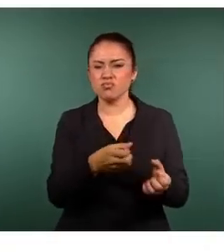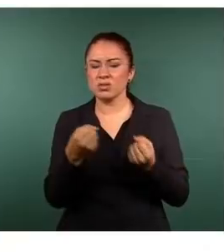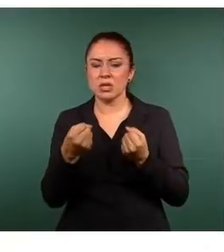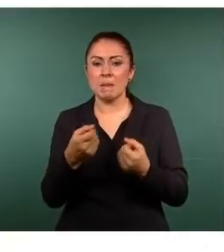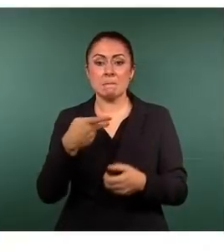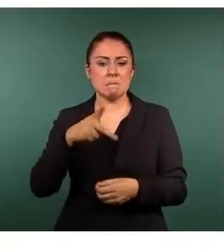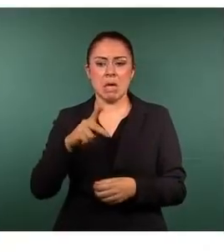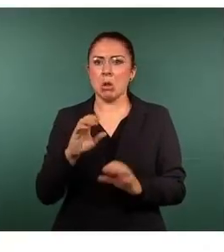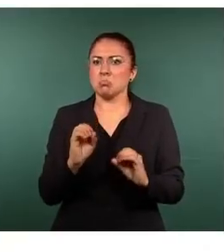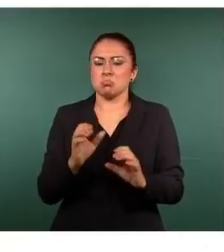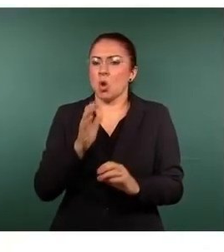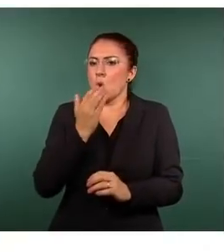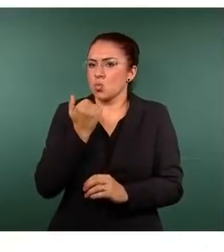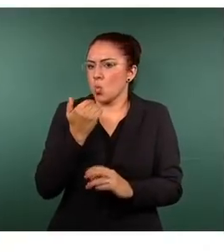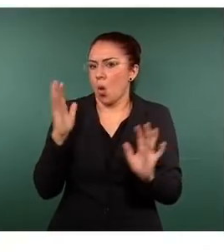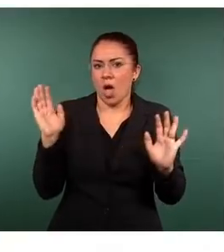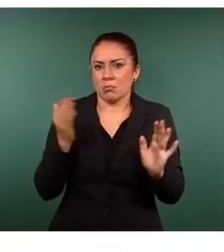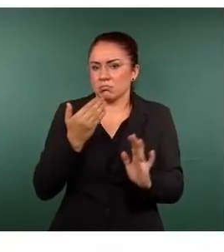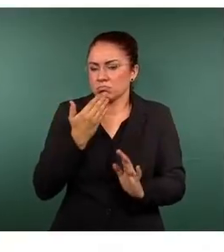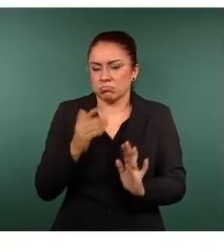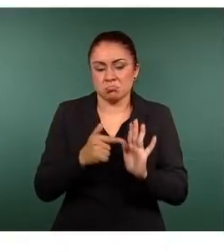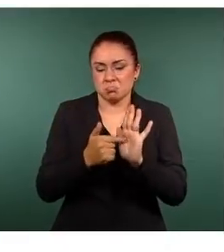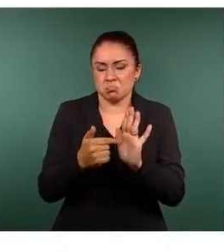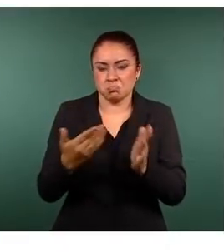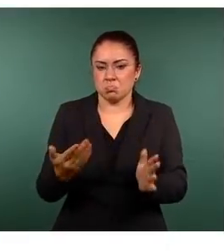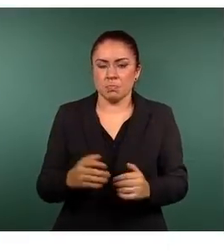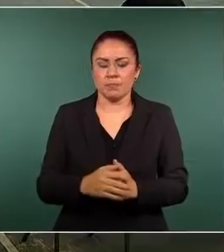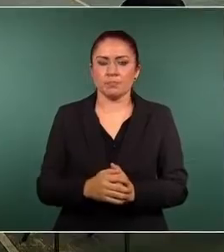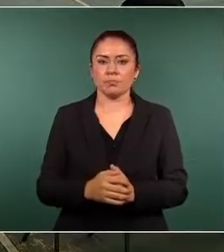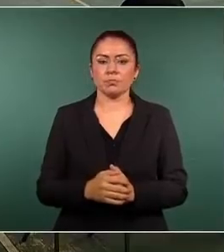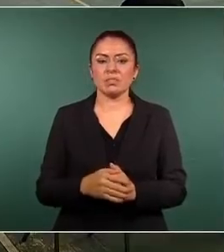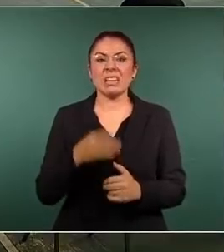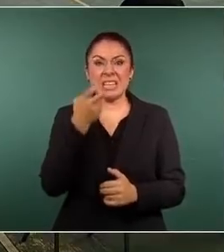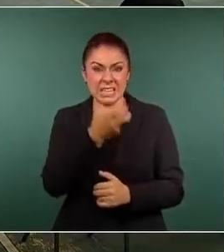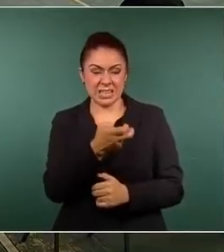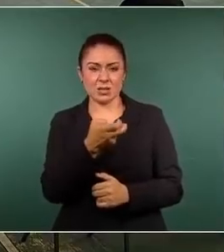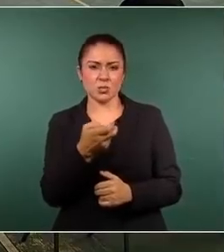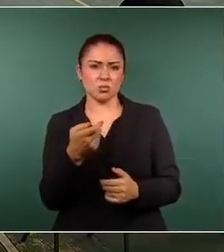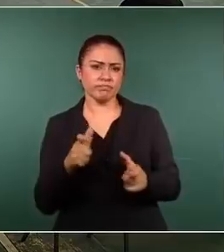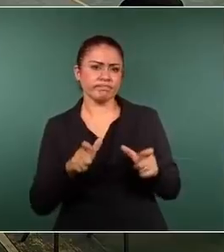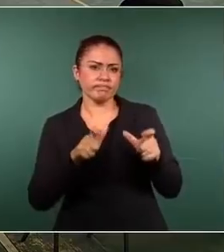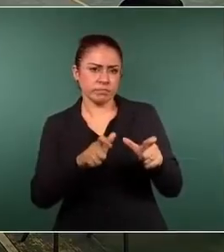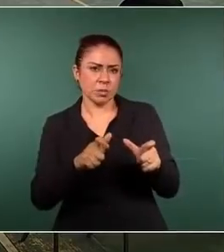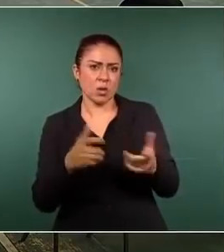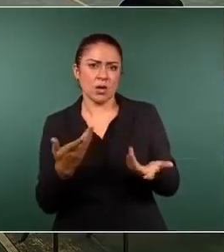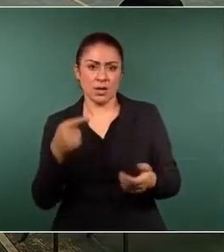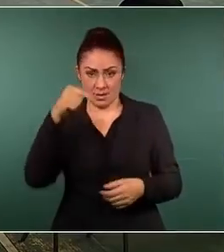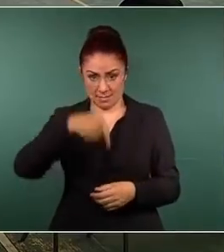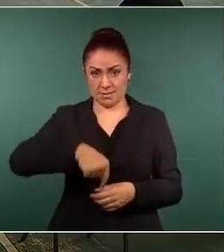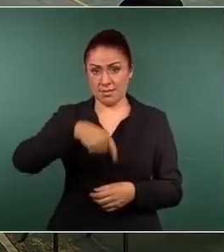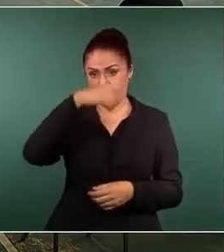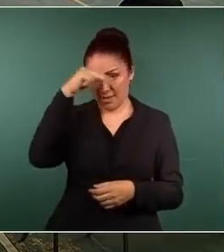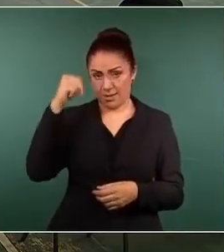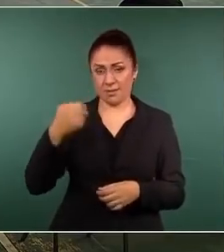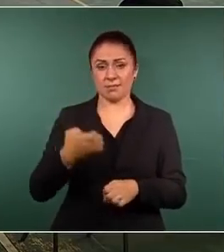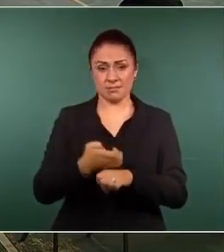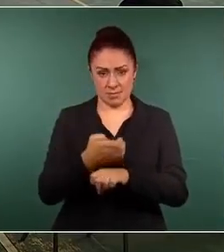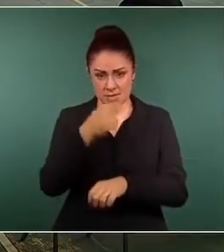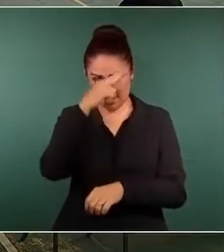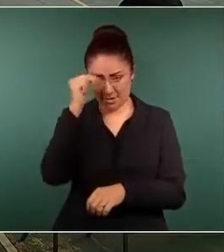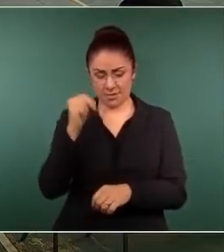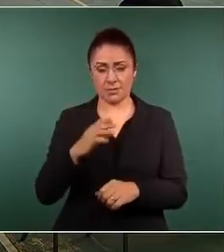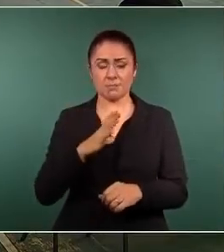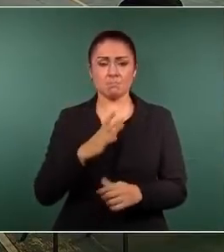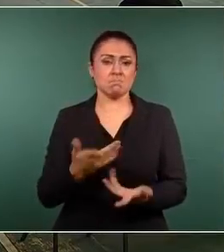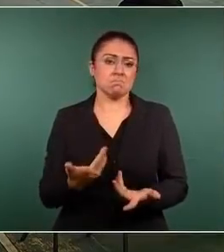esto es por parte de lo que es el ámbito de la seguridad del estado y quisiera aprovechar para al ser